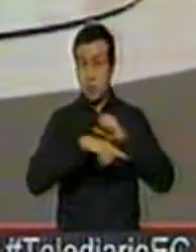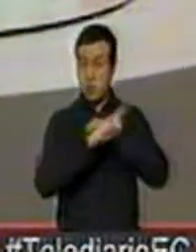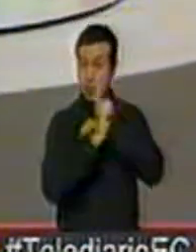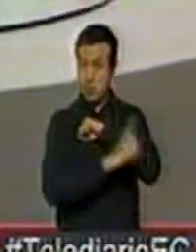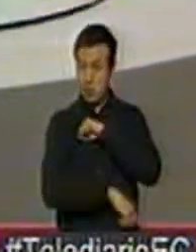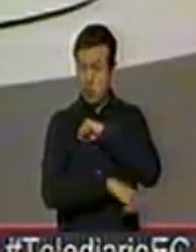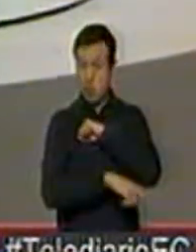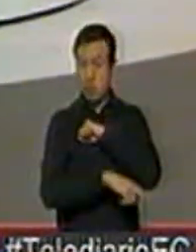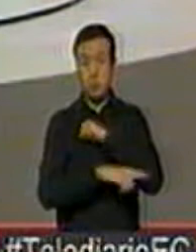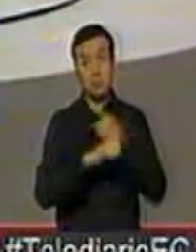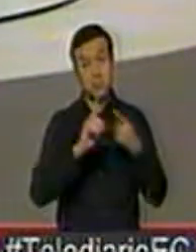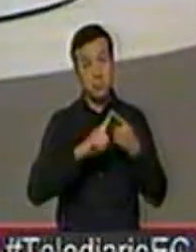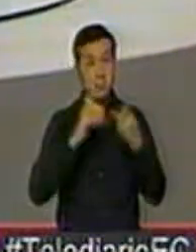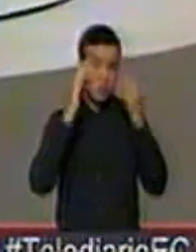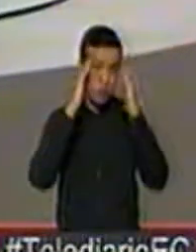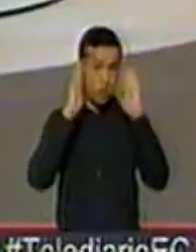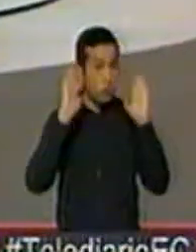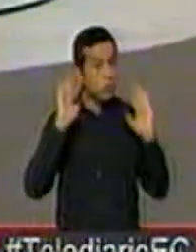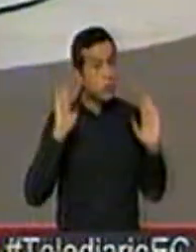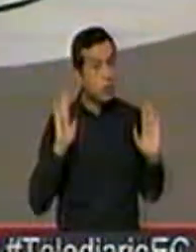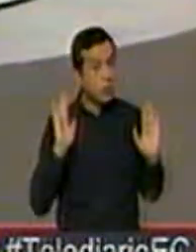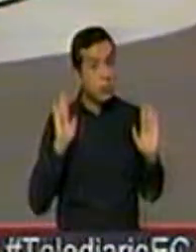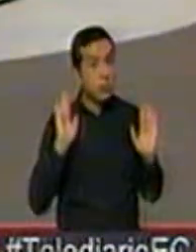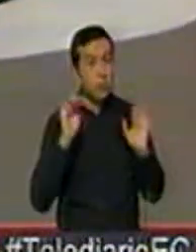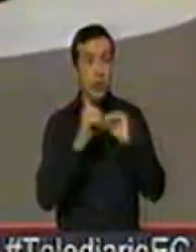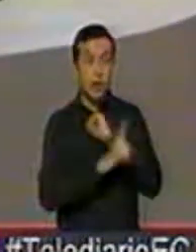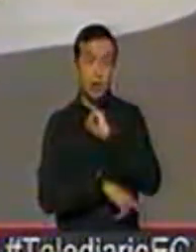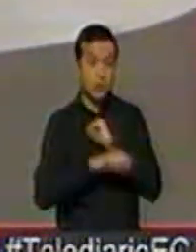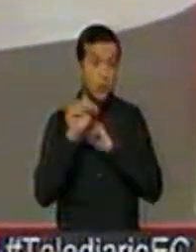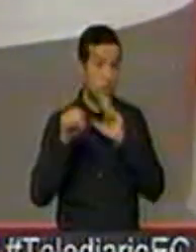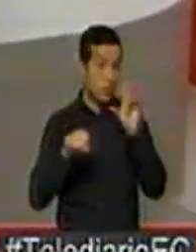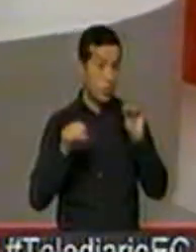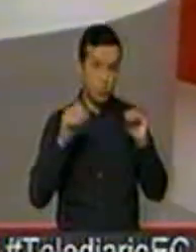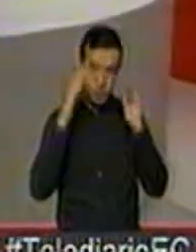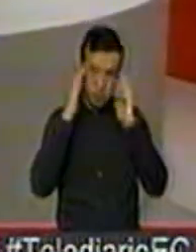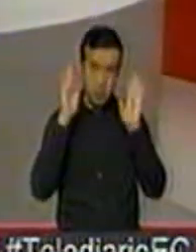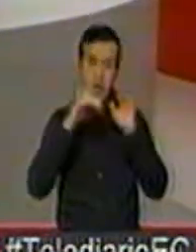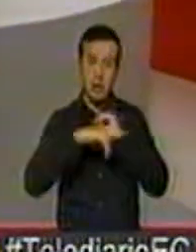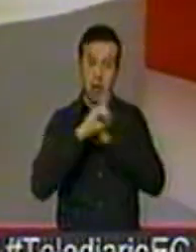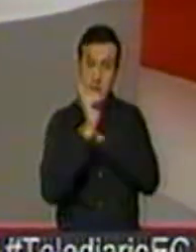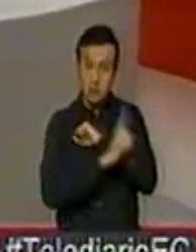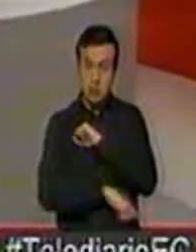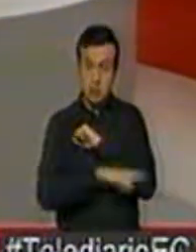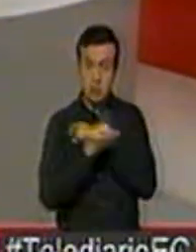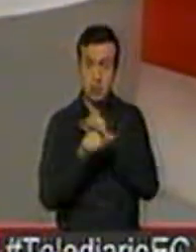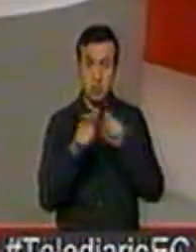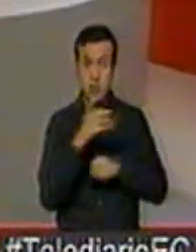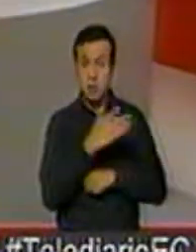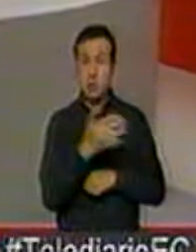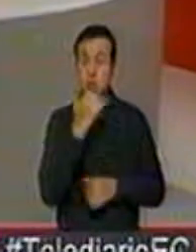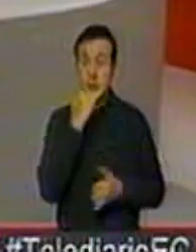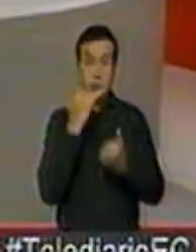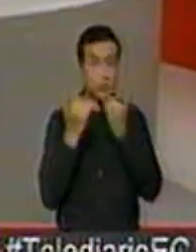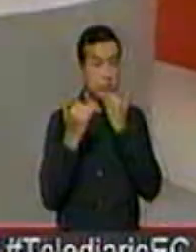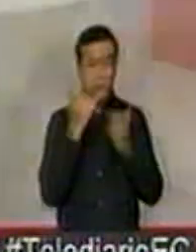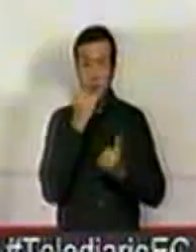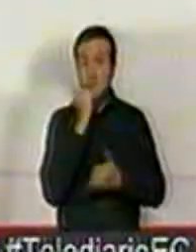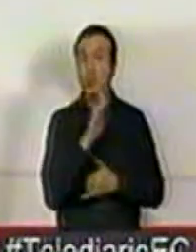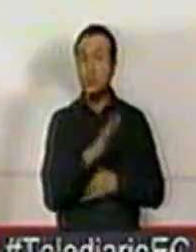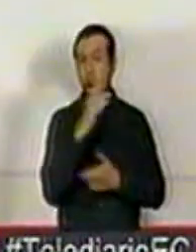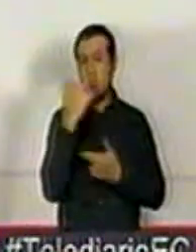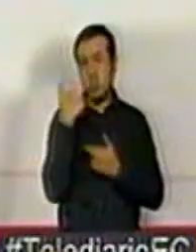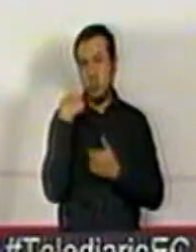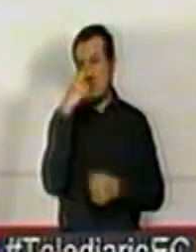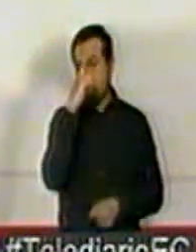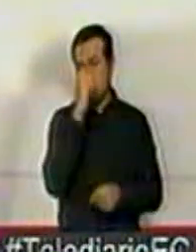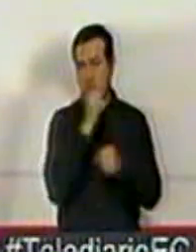una especulación porque todavía no conocemos el desenlace, pero se pueden dar sanciones para quien incumplió con su labor, porque esa es